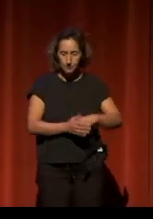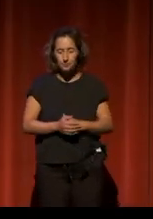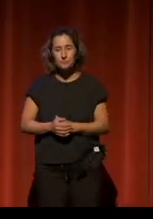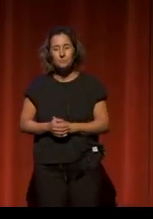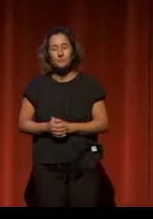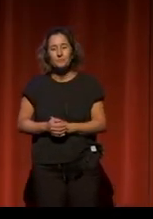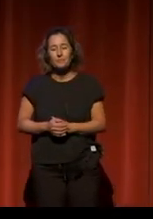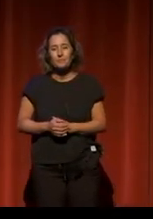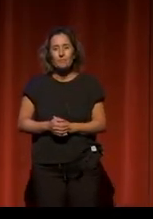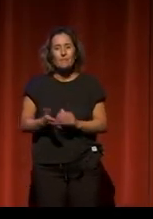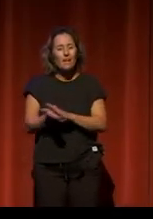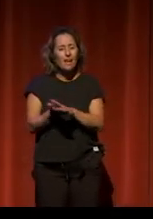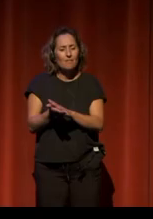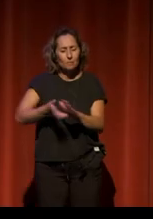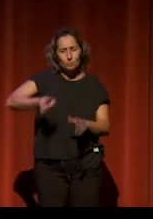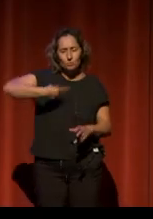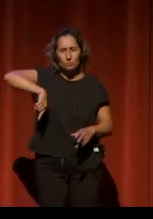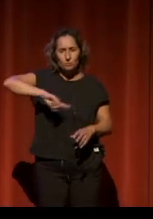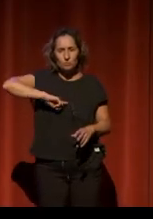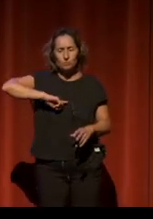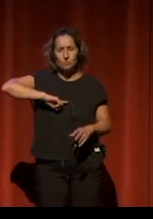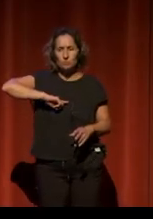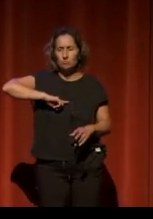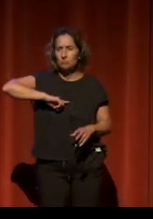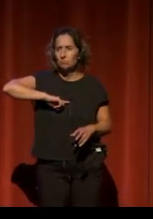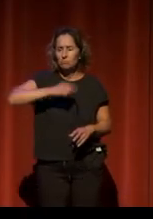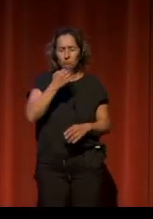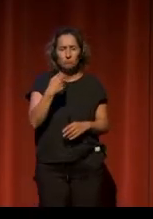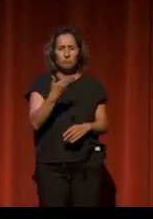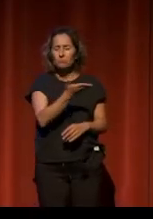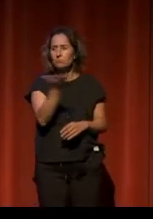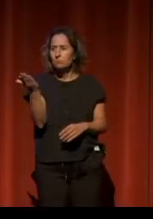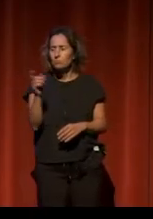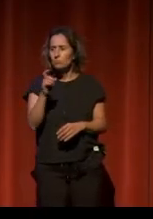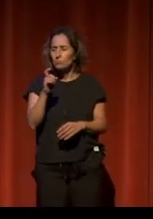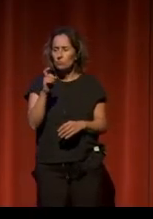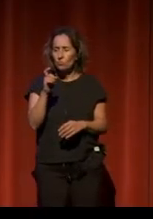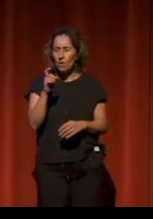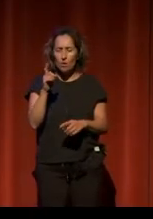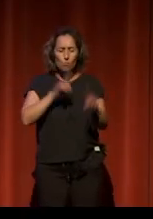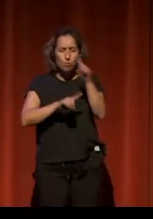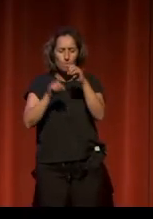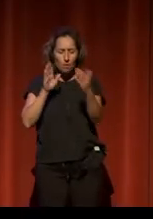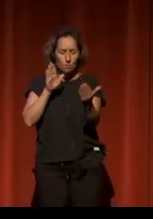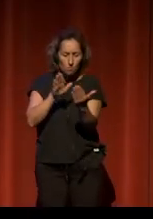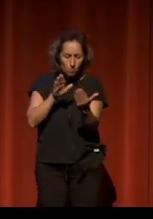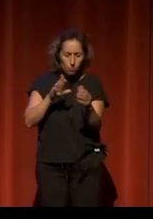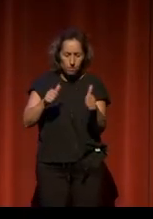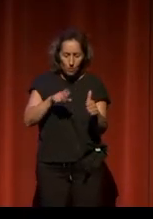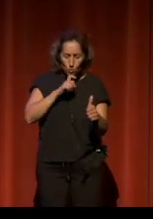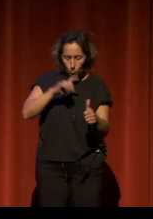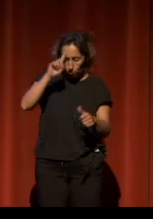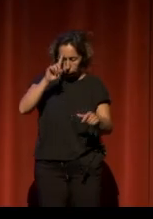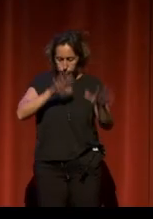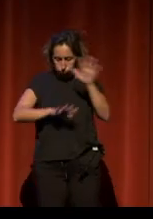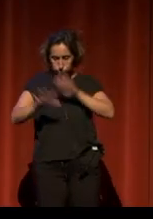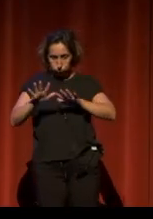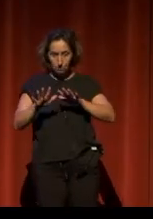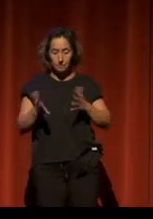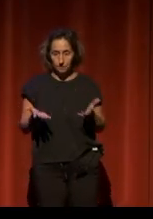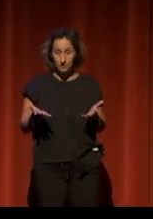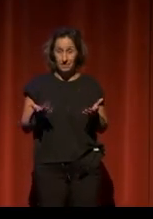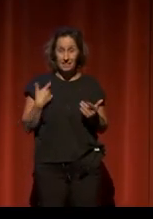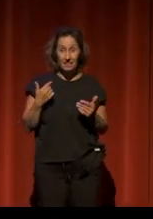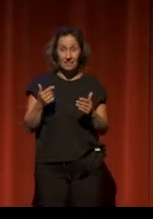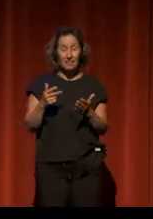de nosotros no todos nos hemos enfrentado a un problema sin saber por dónde empezar Y de alguna forma la literatura dominante que